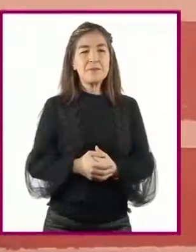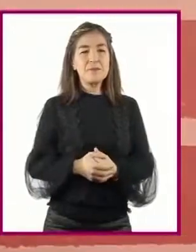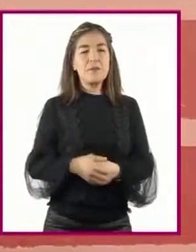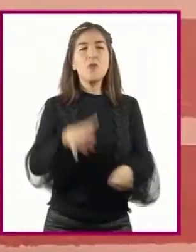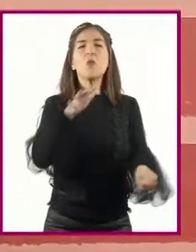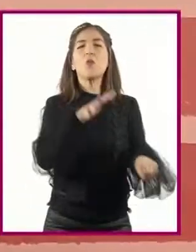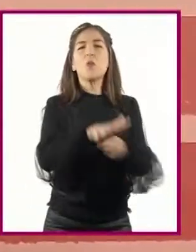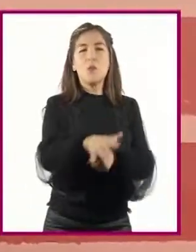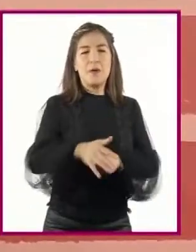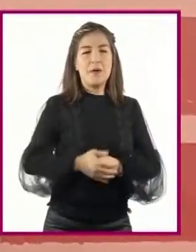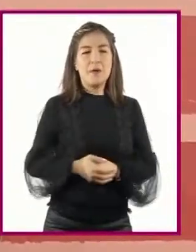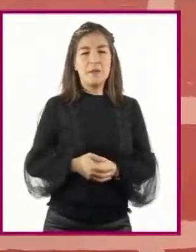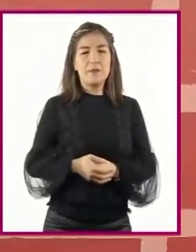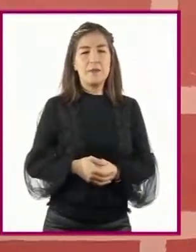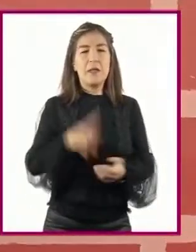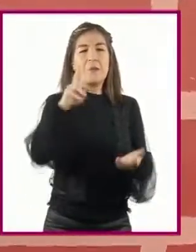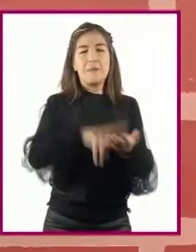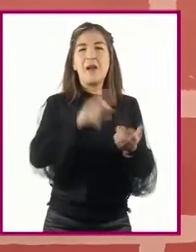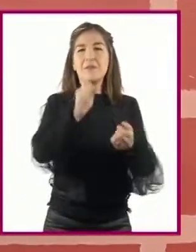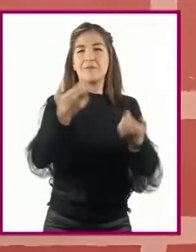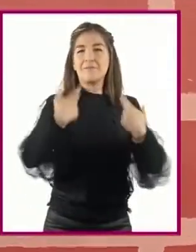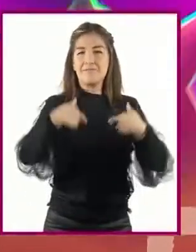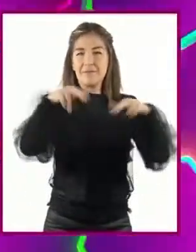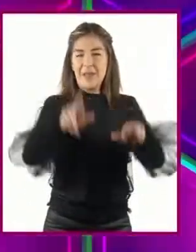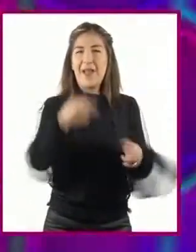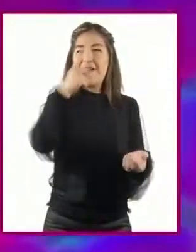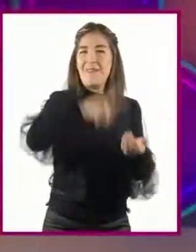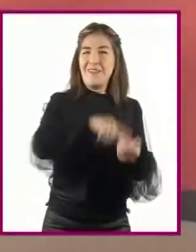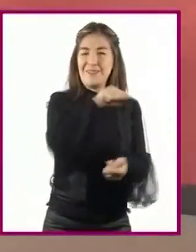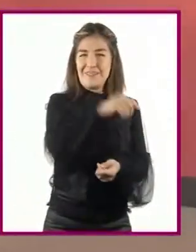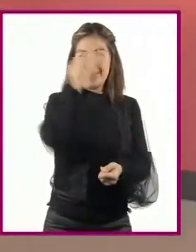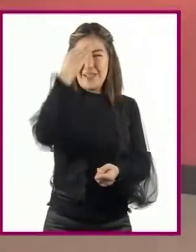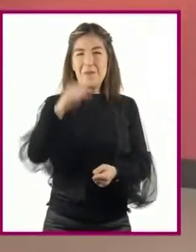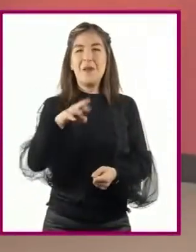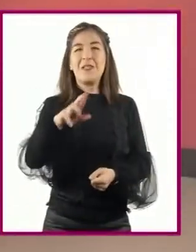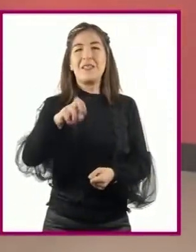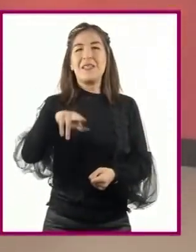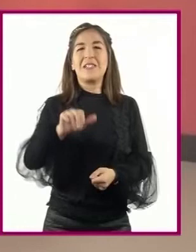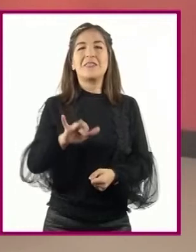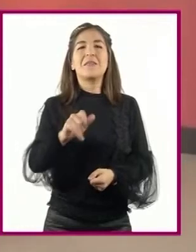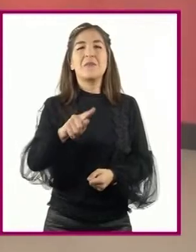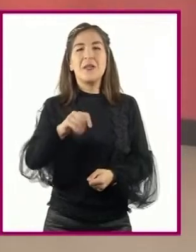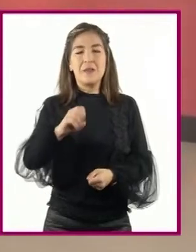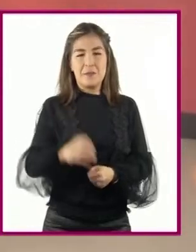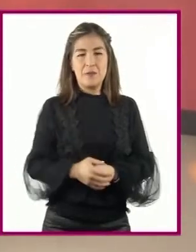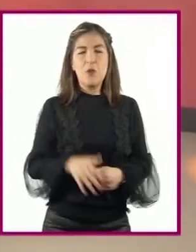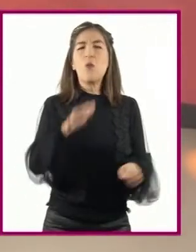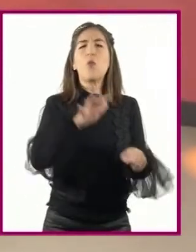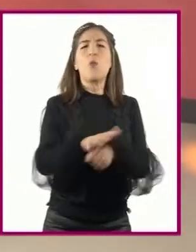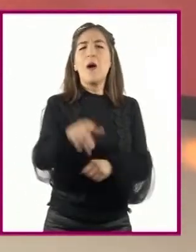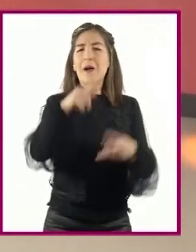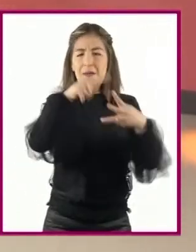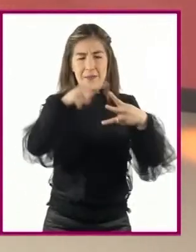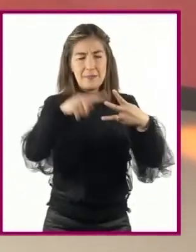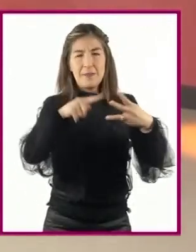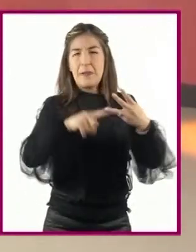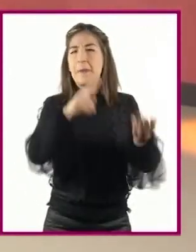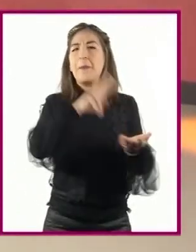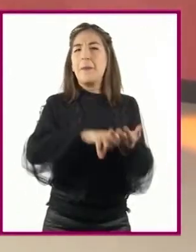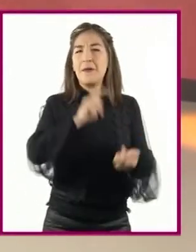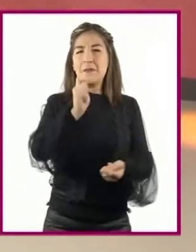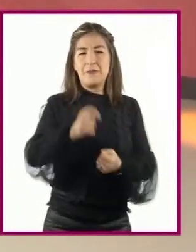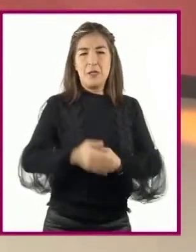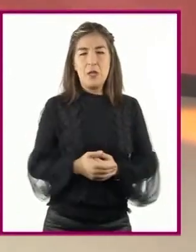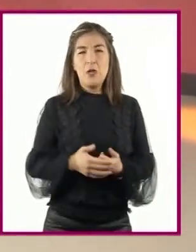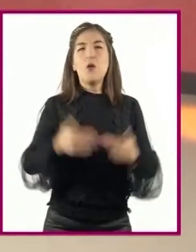¿Cuáles fueron los valores representativos del Renacimiento? Los tres valores más notables en el Renacimiento fueron